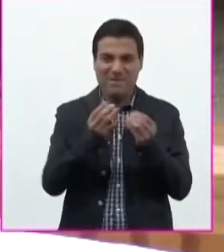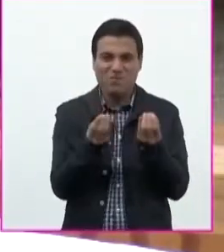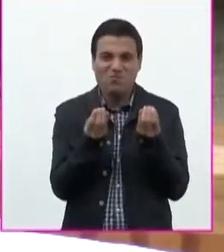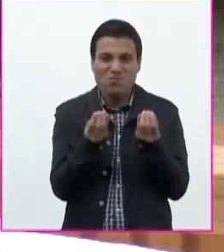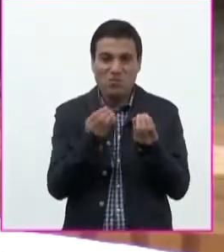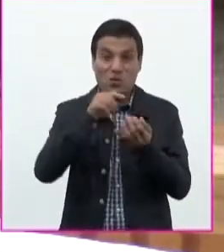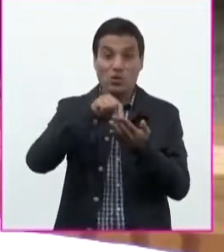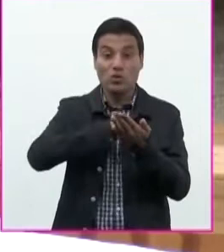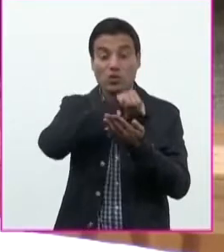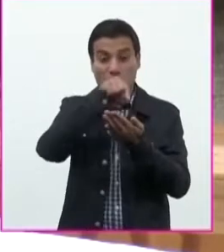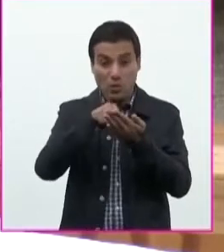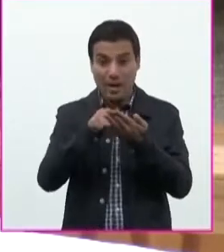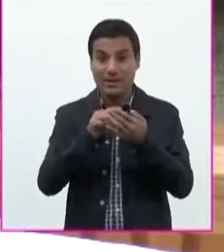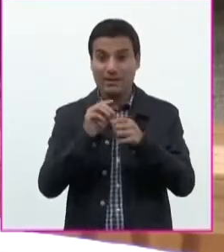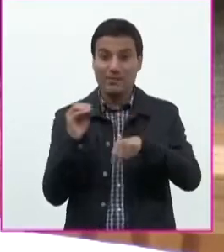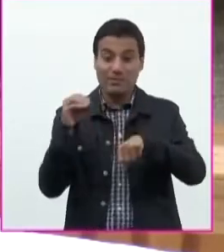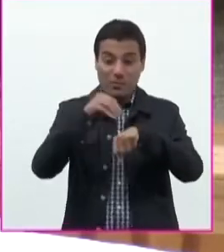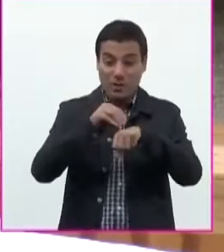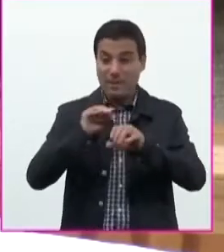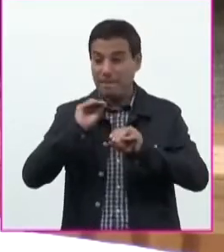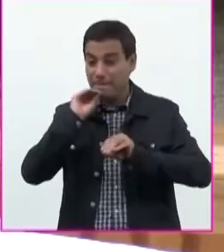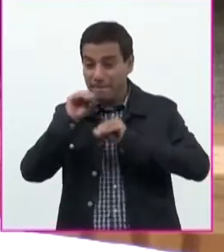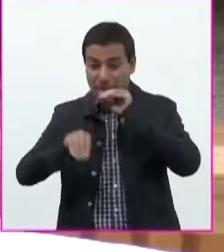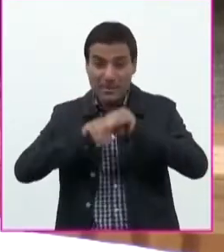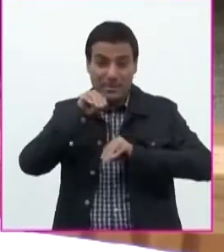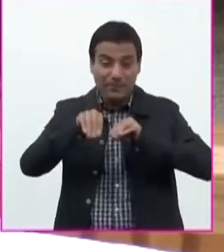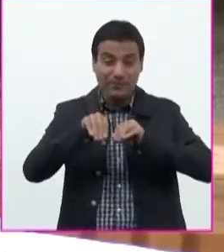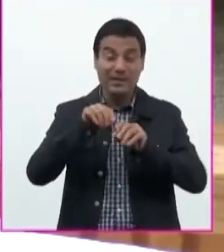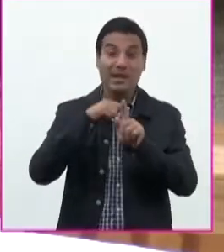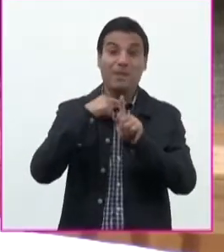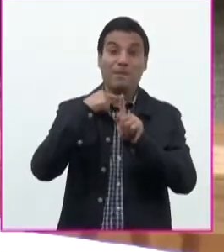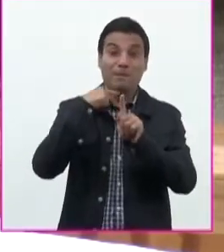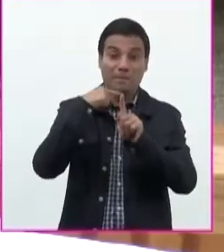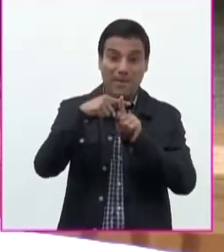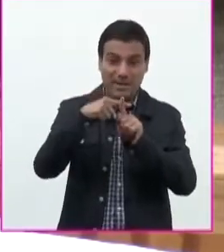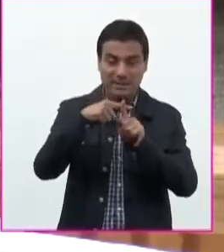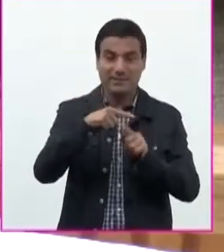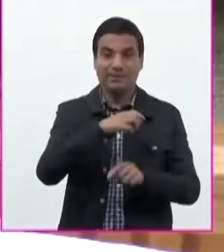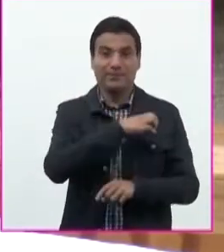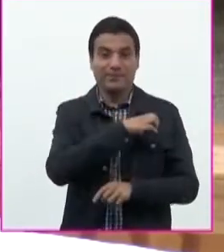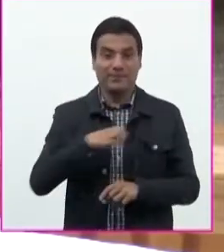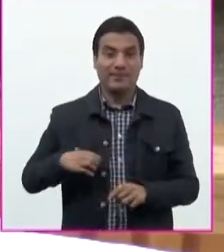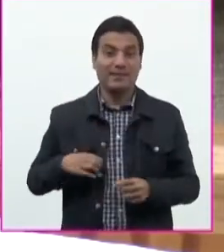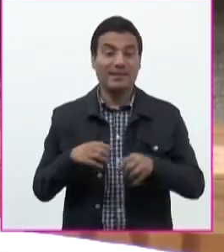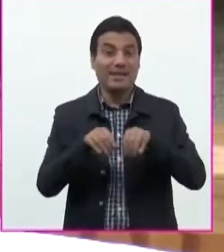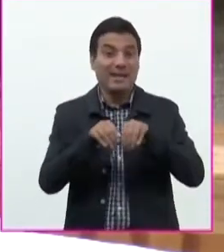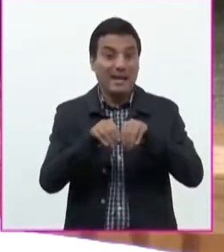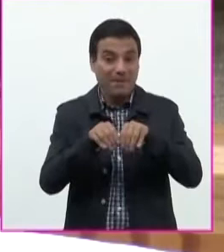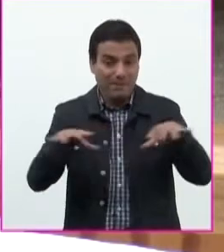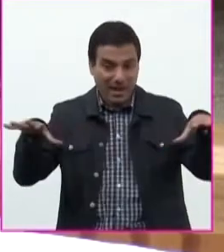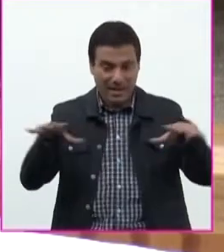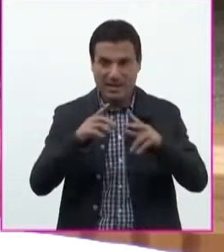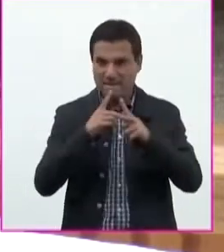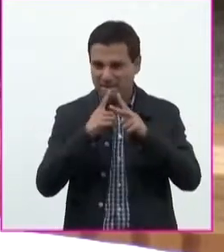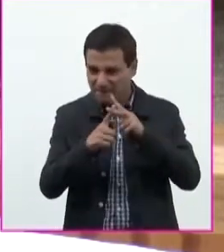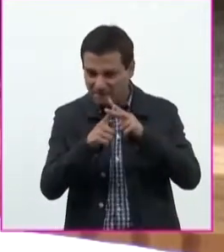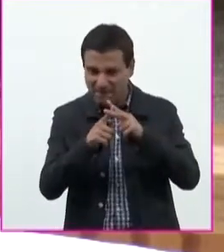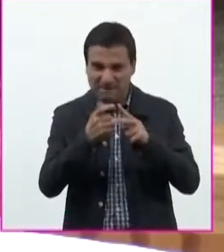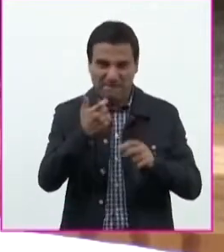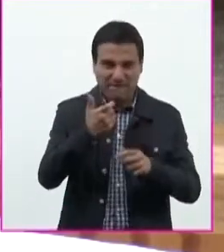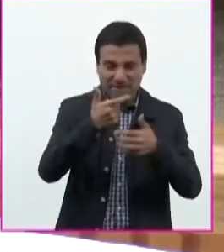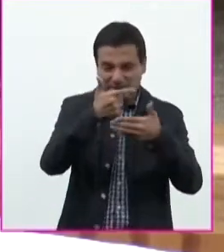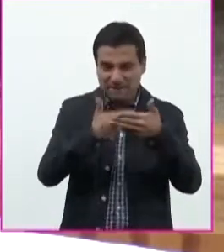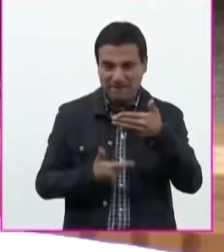casillas a instalar por el número de campañas y fiscalizar si